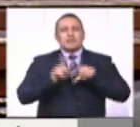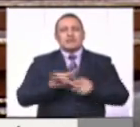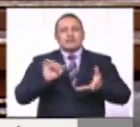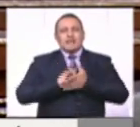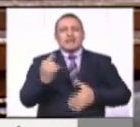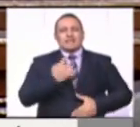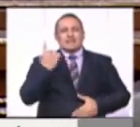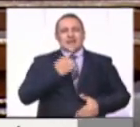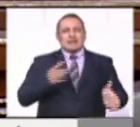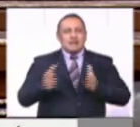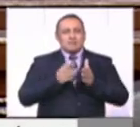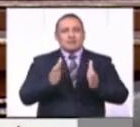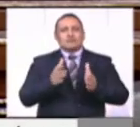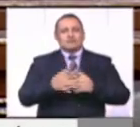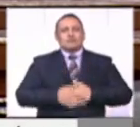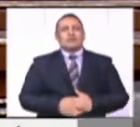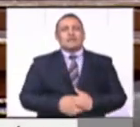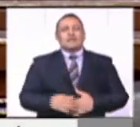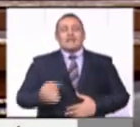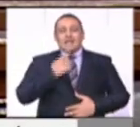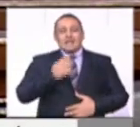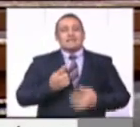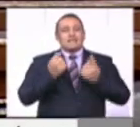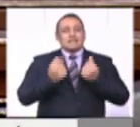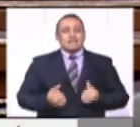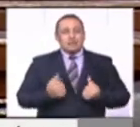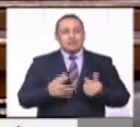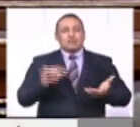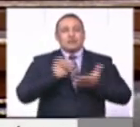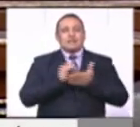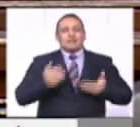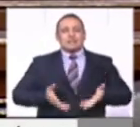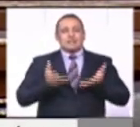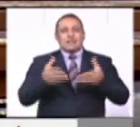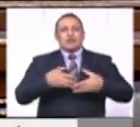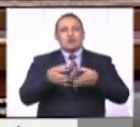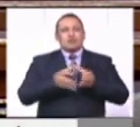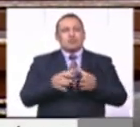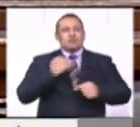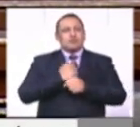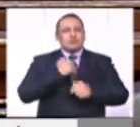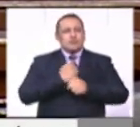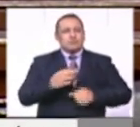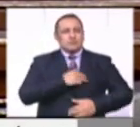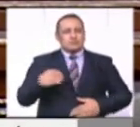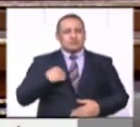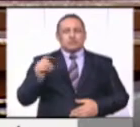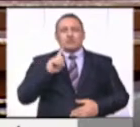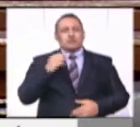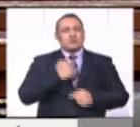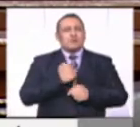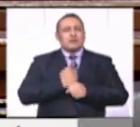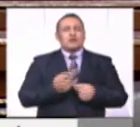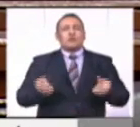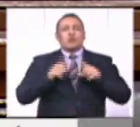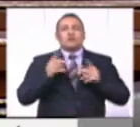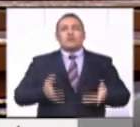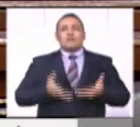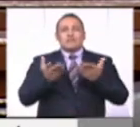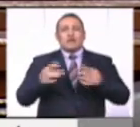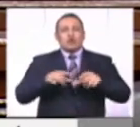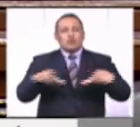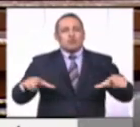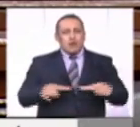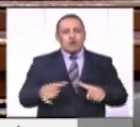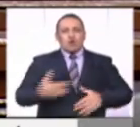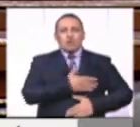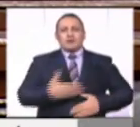General de las vías ese dinero que va al ejecutivo y no lo emplean y cuando lo entregan a las zonas o a